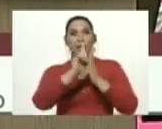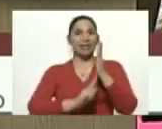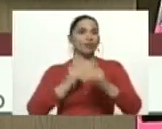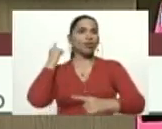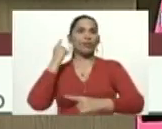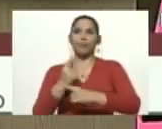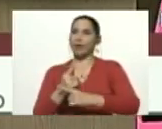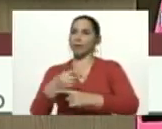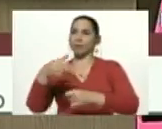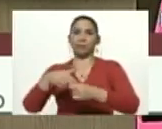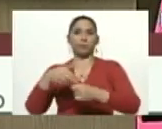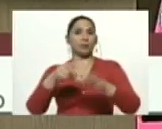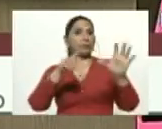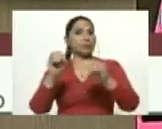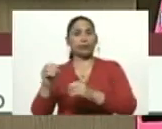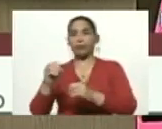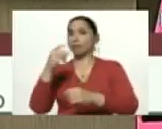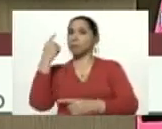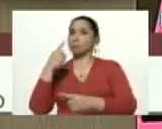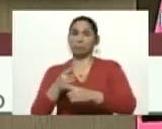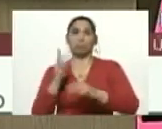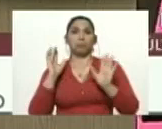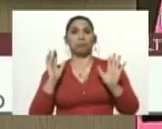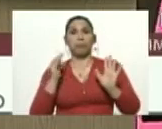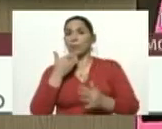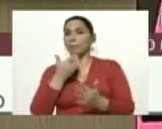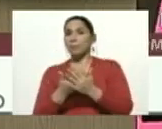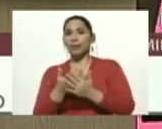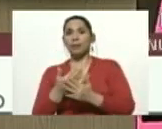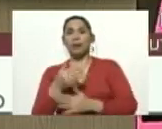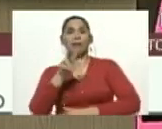tienen que despachar. Si pide 60, son 60. Si